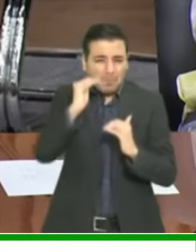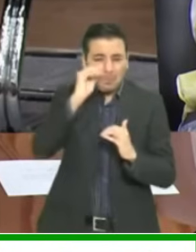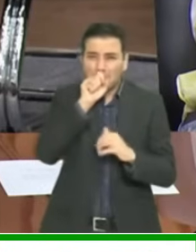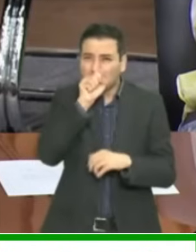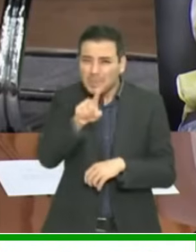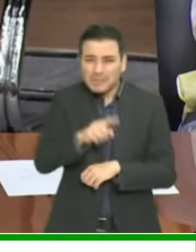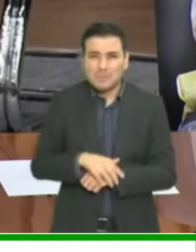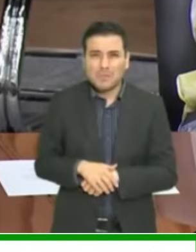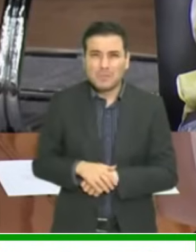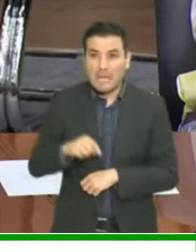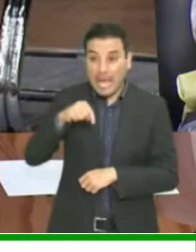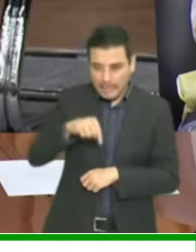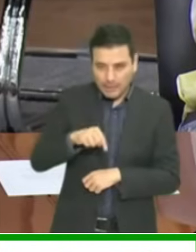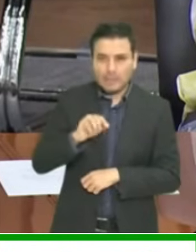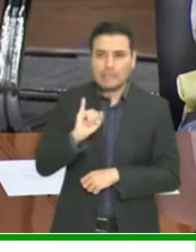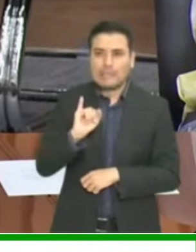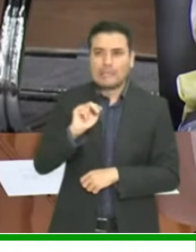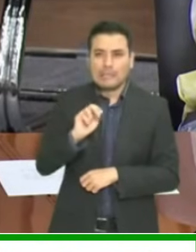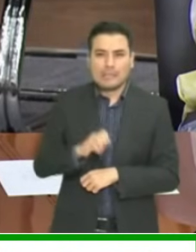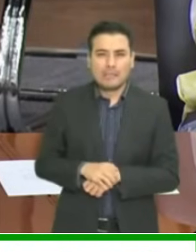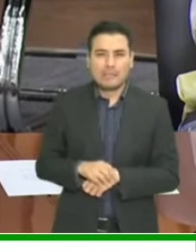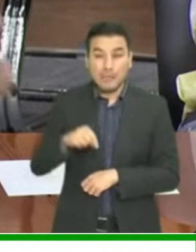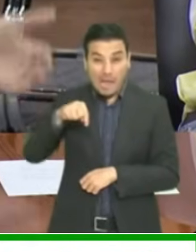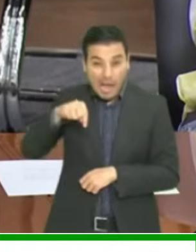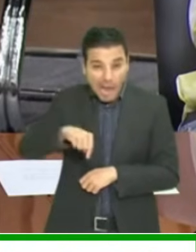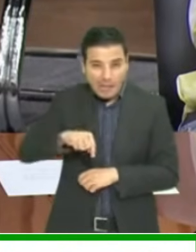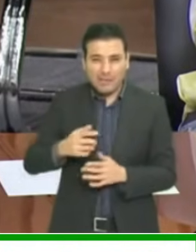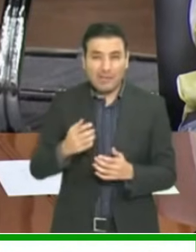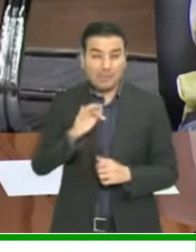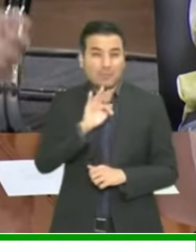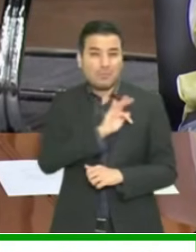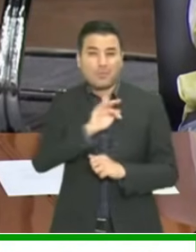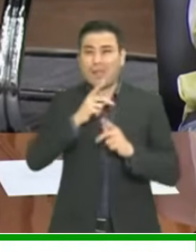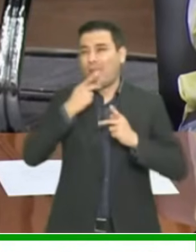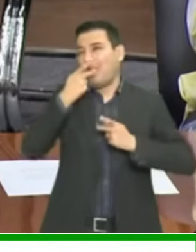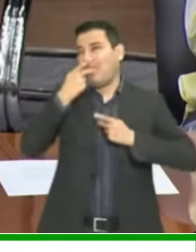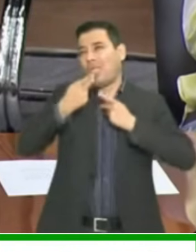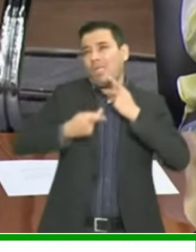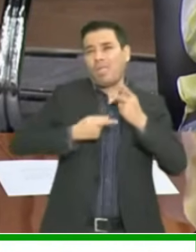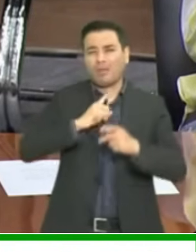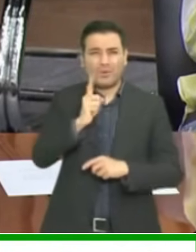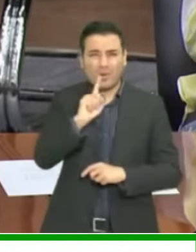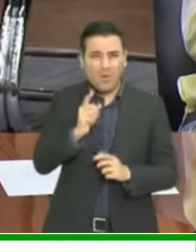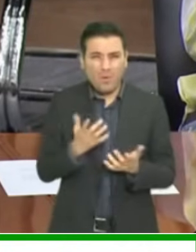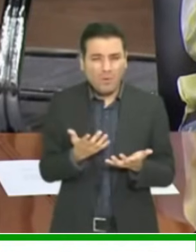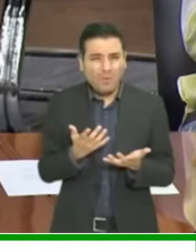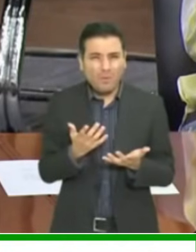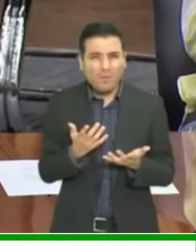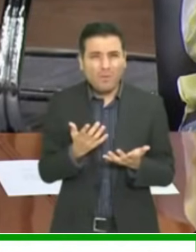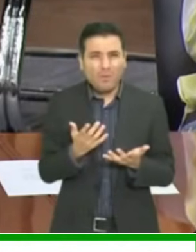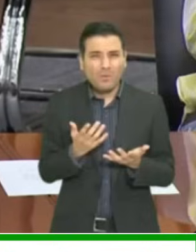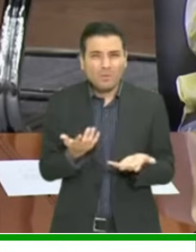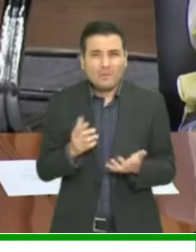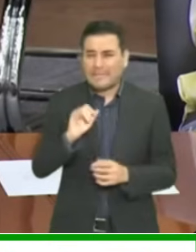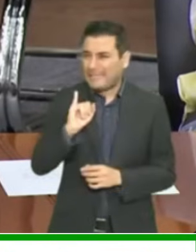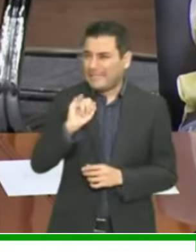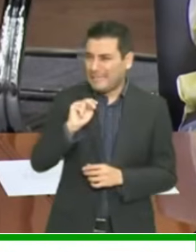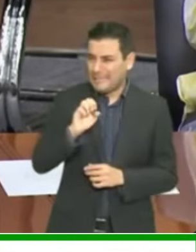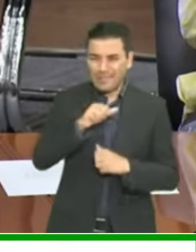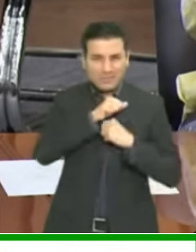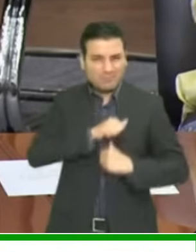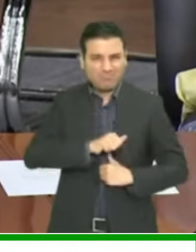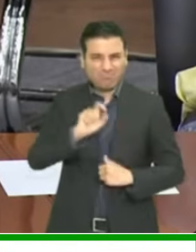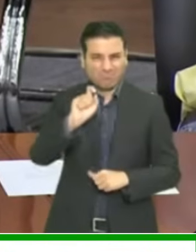isla bananera. No hay nadie como ustedes, no hay nadie como nosotros, como esta autoridad administrativa para hacer elecciones. Los resultados